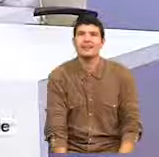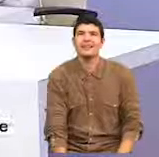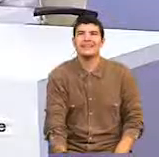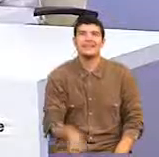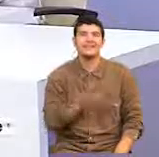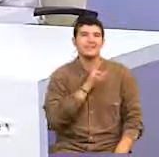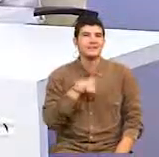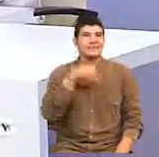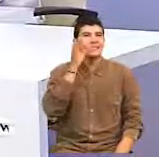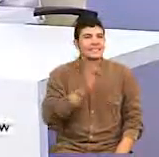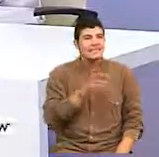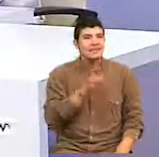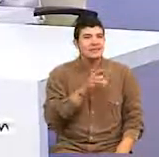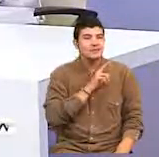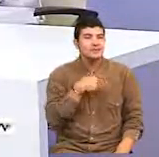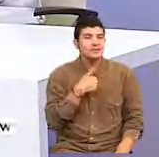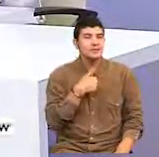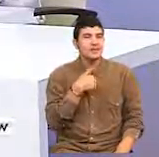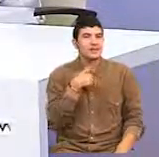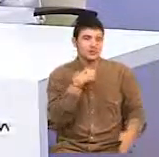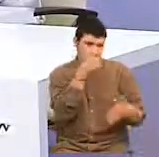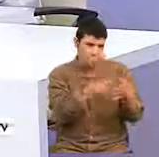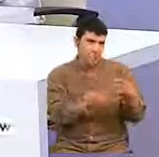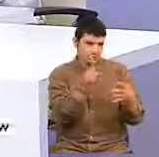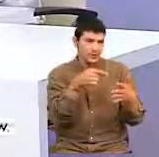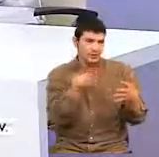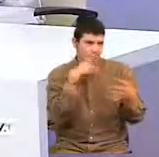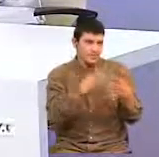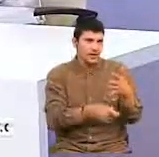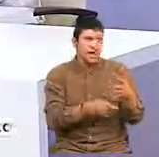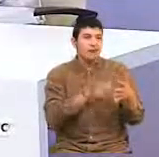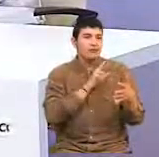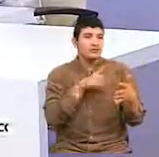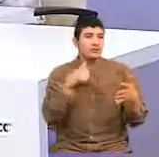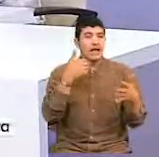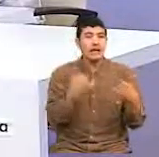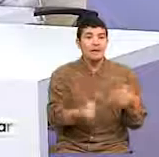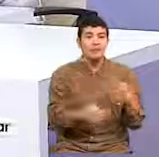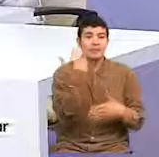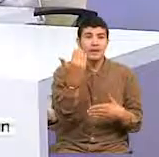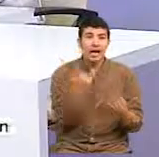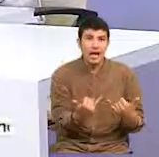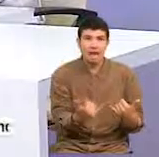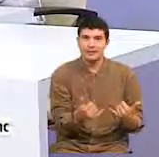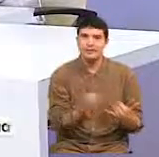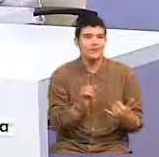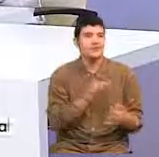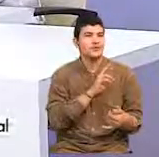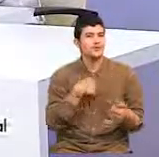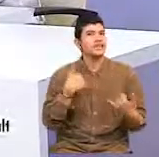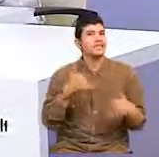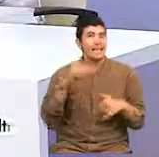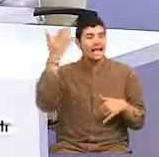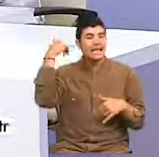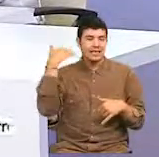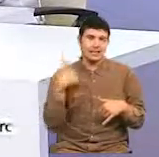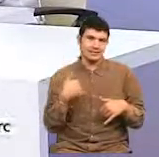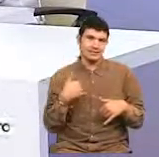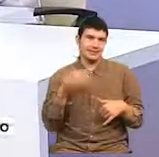ahí, ¿sí? Y claro, estamos haciendo una cantidad de proyectos. Hay un plan dentro del Plan